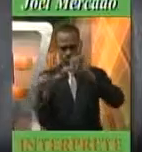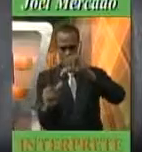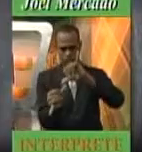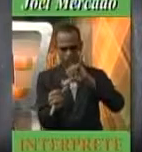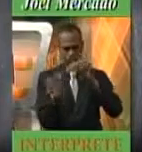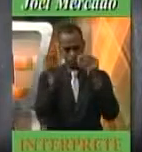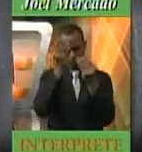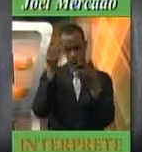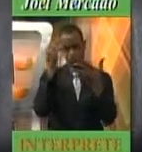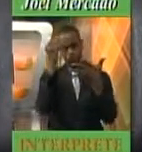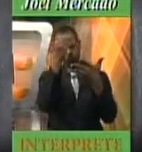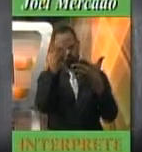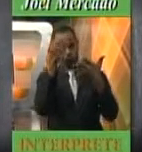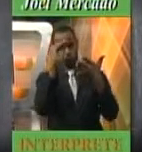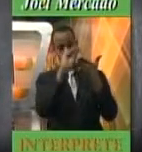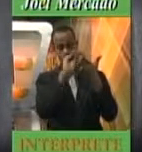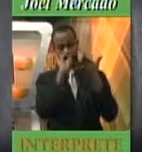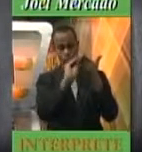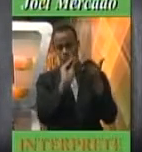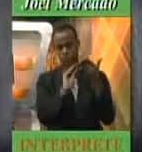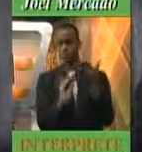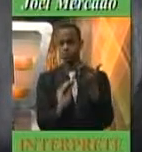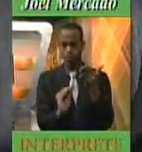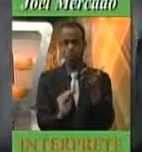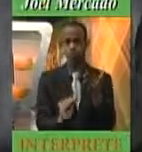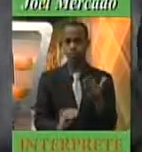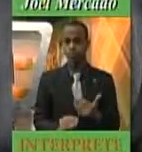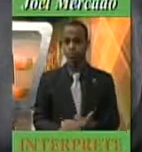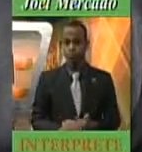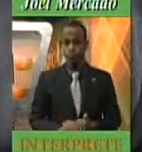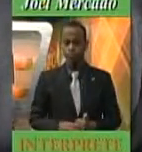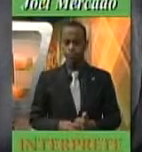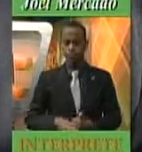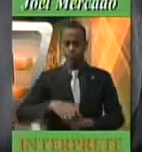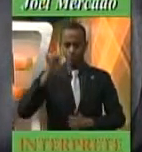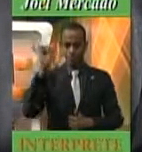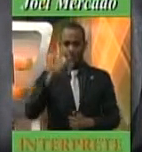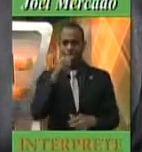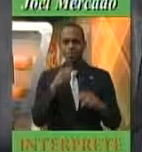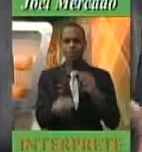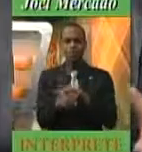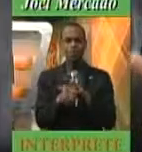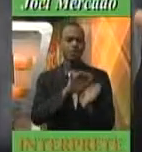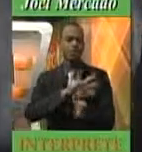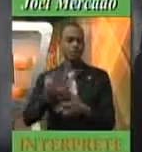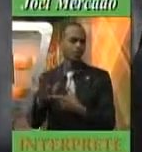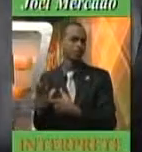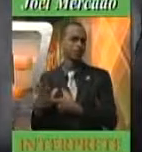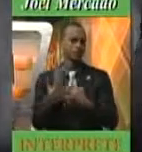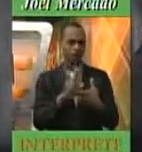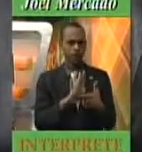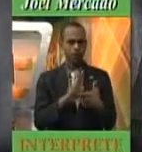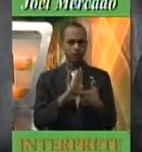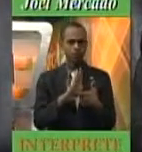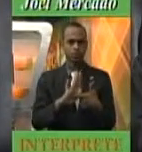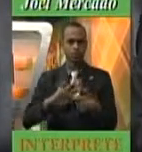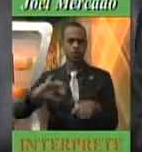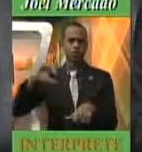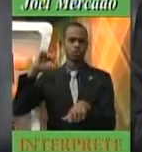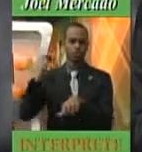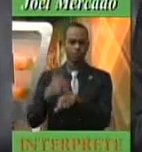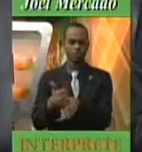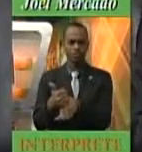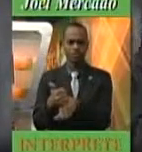unas informaciones a la persona. Esa es la razón del saliendo del escondite y la razón de ir